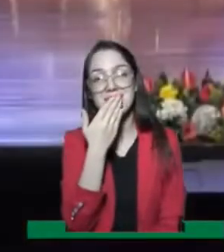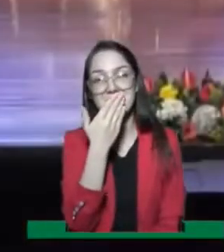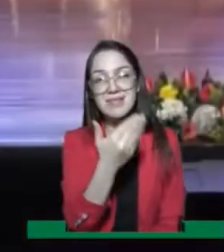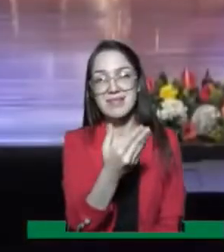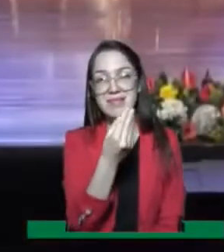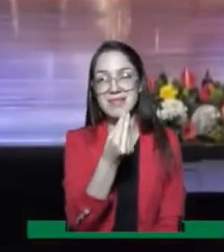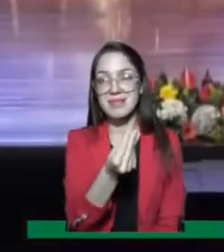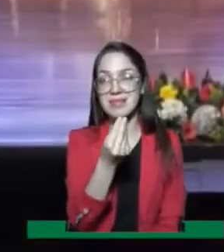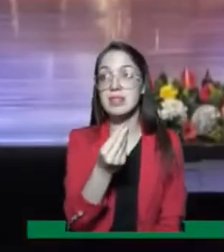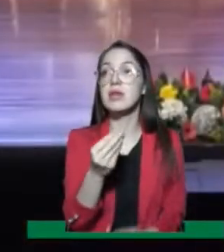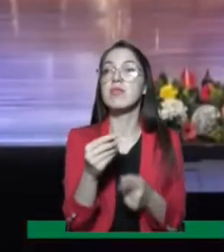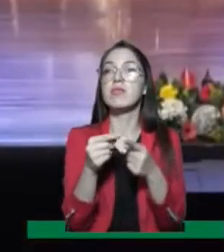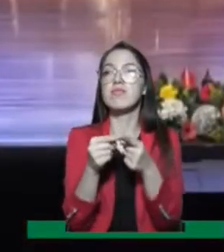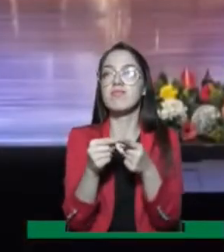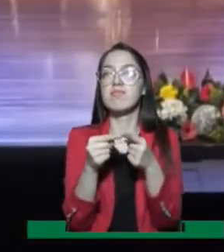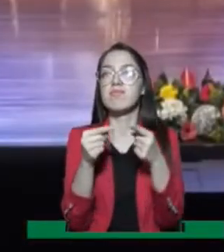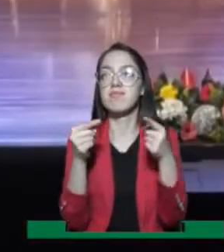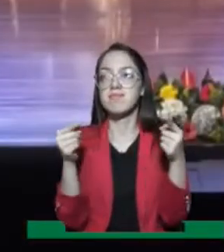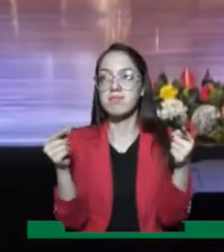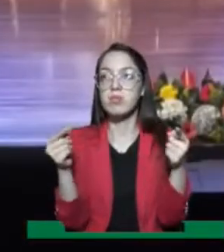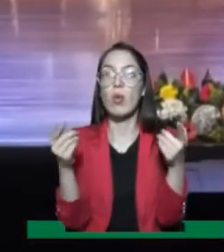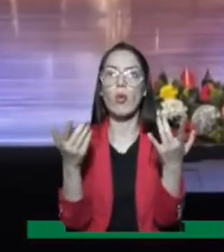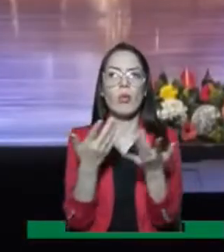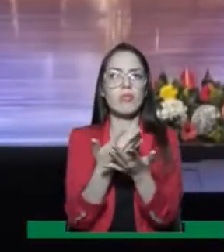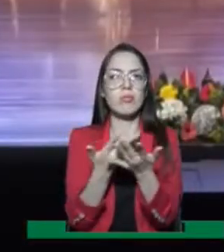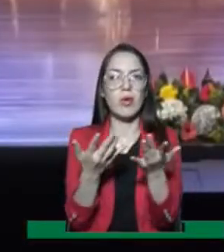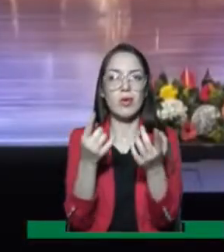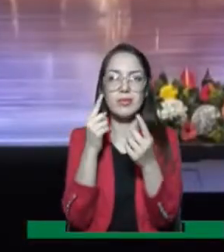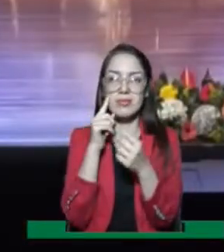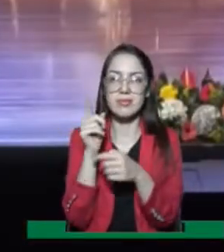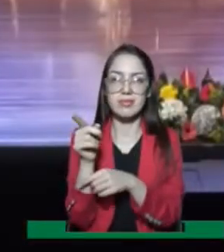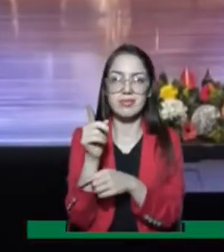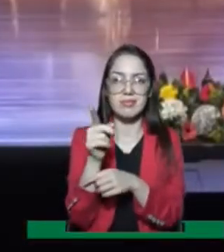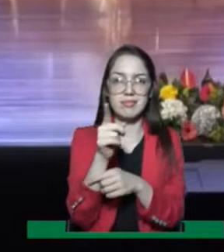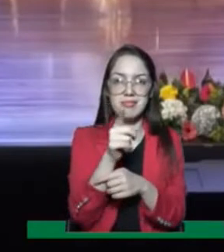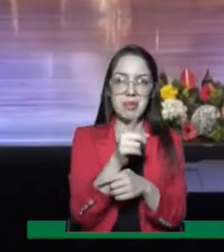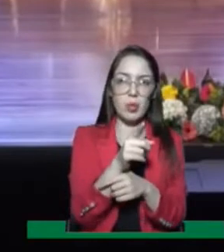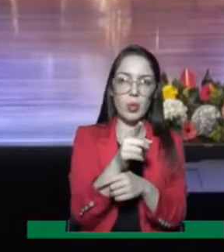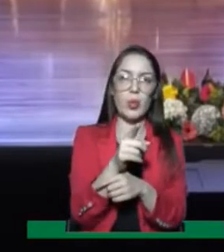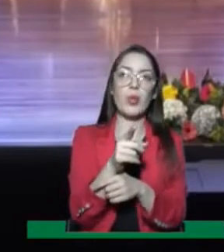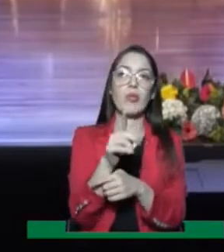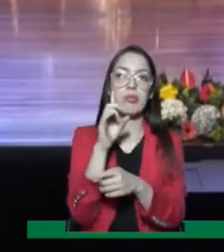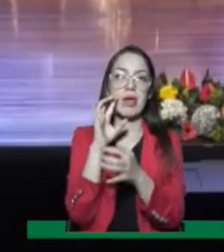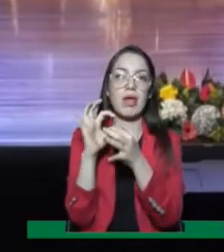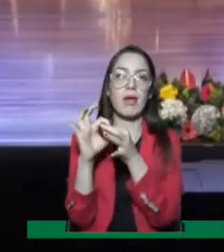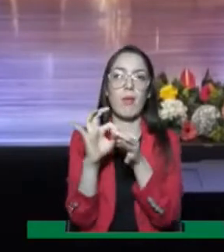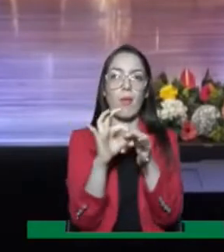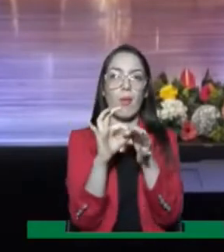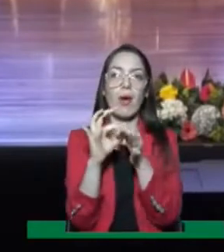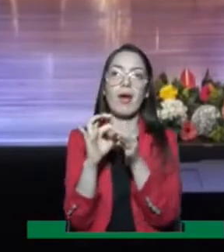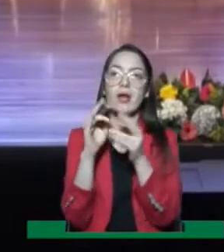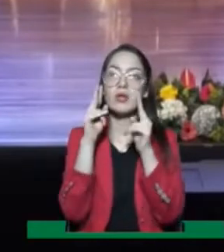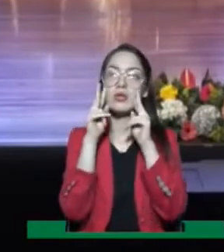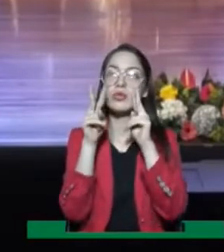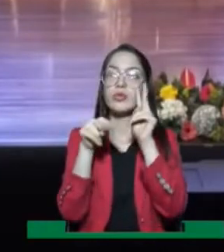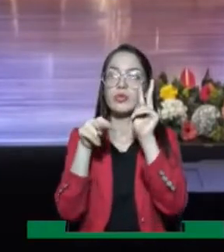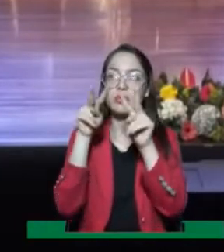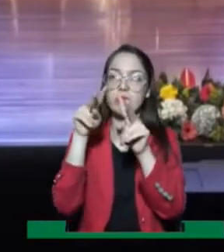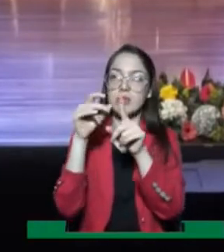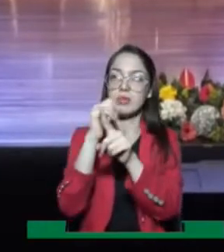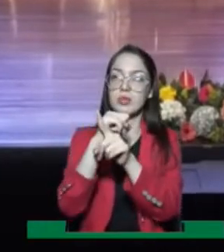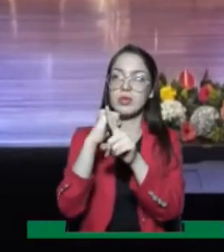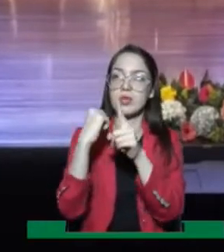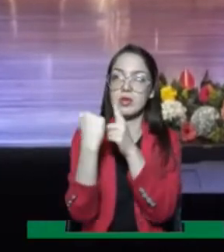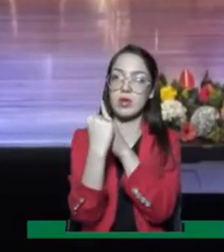creo que entrando un poquito en materia porque claramente hay un común denominador que es el turismo social te voy a dar paso a